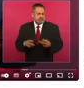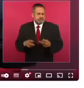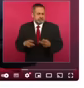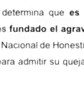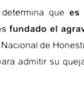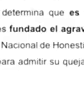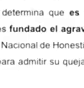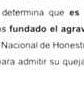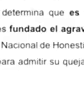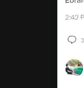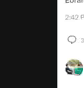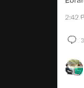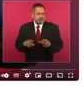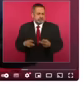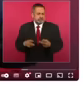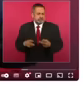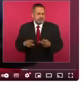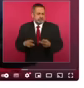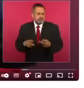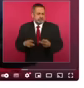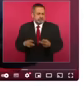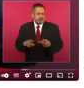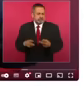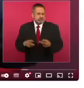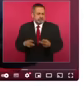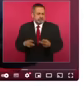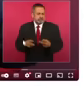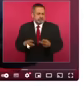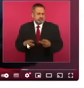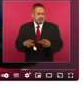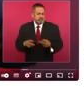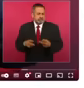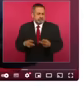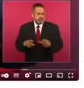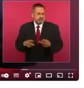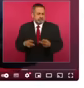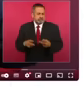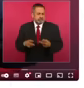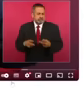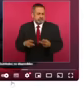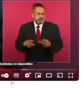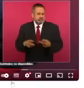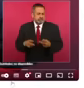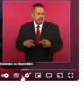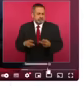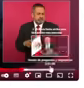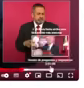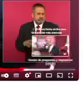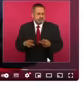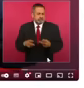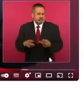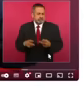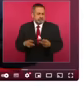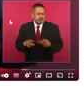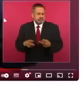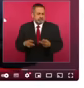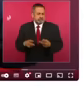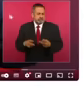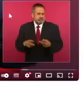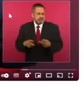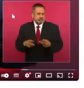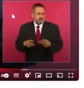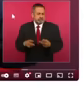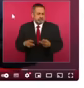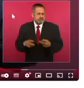Pues no sabemos cuál es su objetivo, si quedar en sexto lugar o simplemente sabotear y